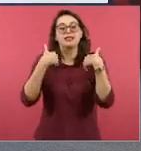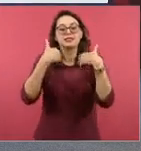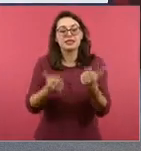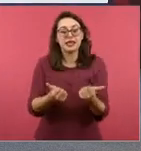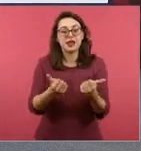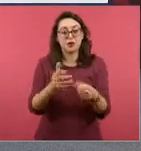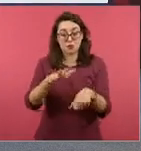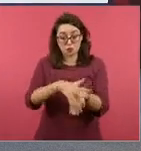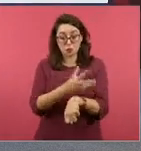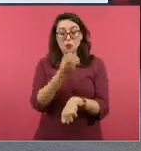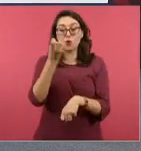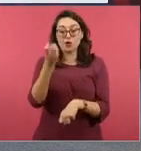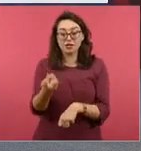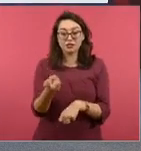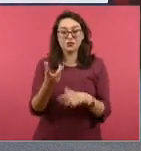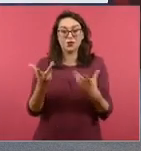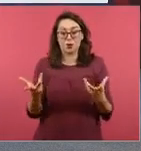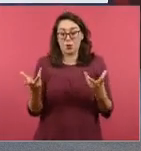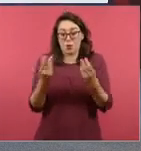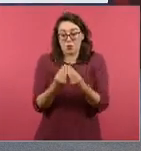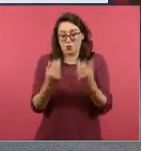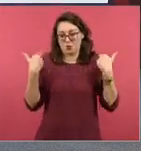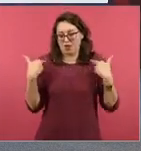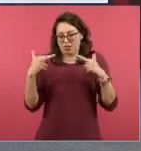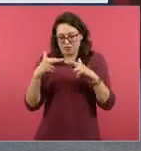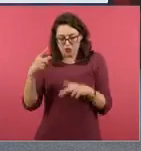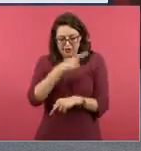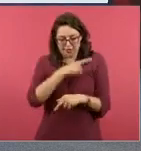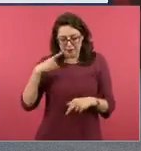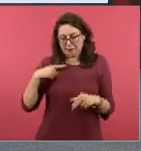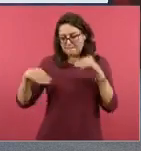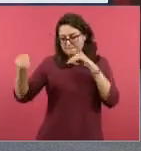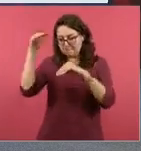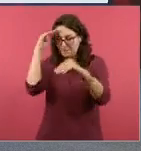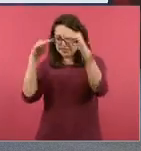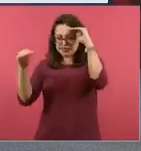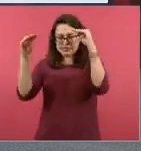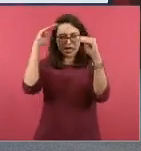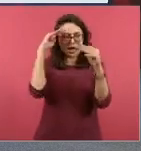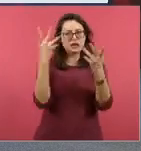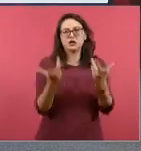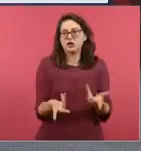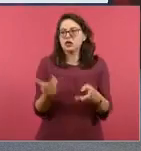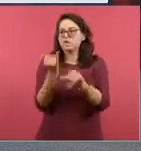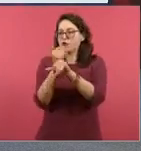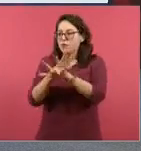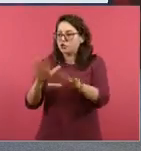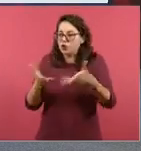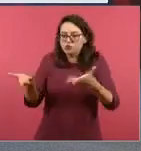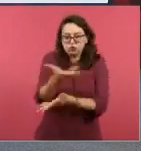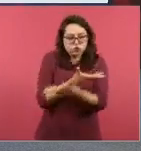en los consejos técnicos con los maestros, en donde pueden intercambiar información, se vuelve básico, porque